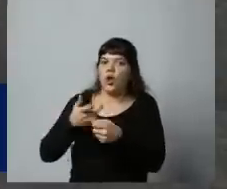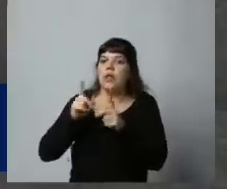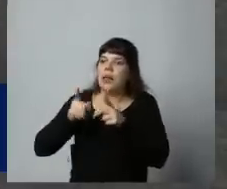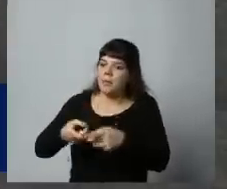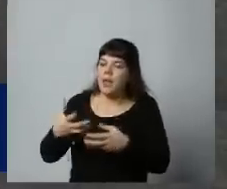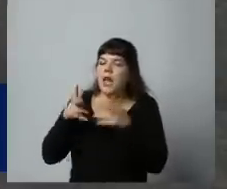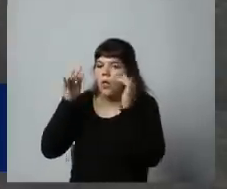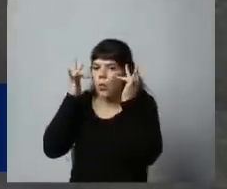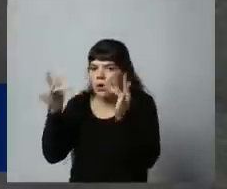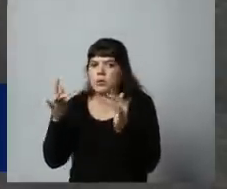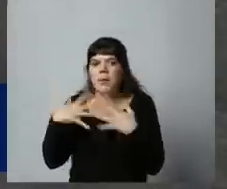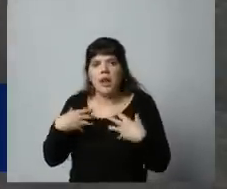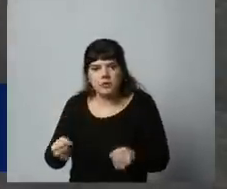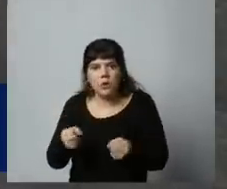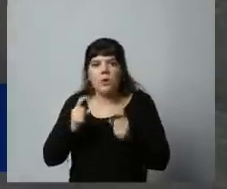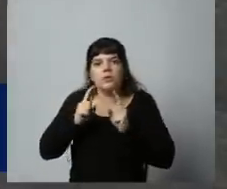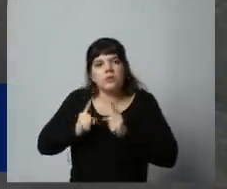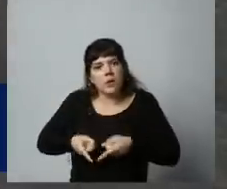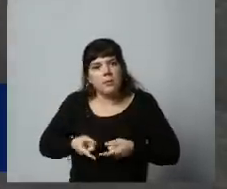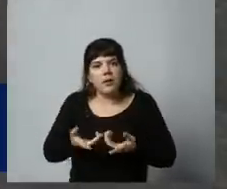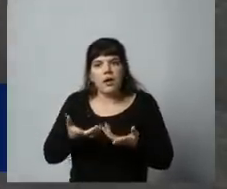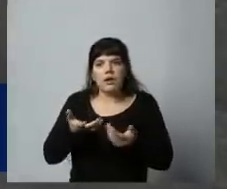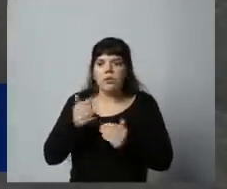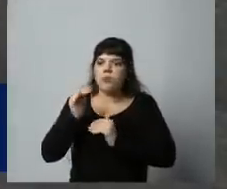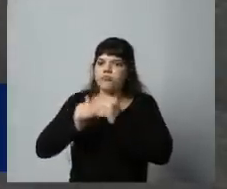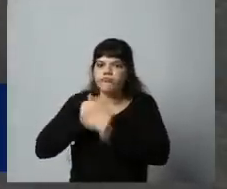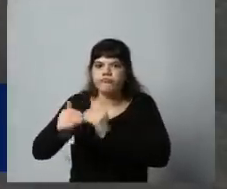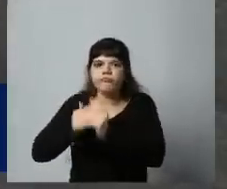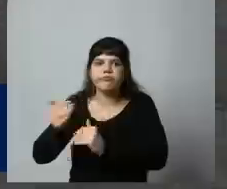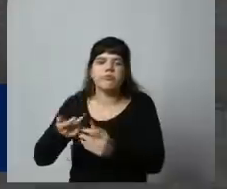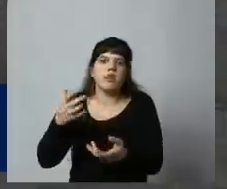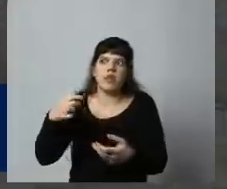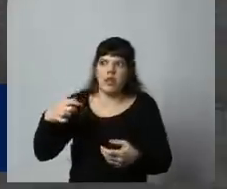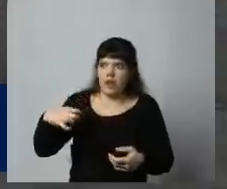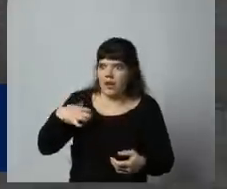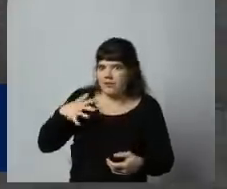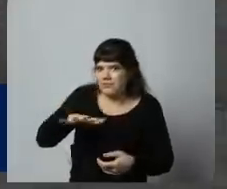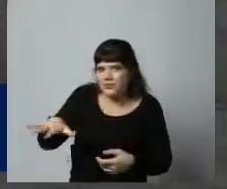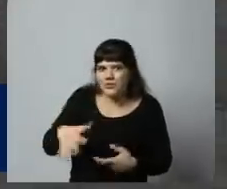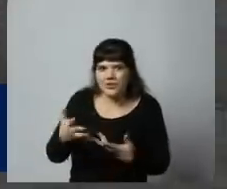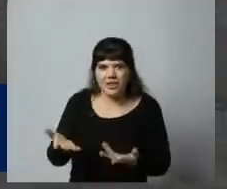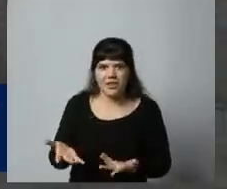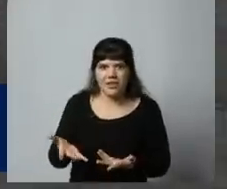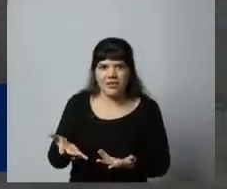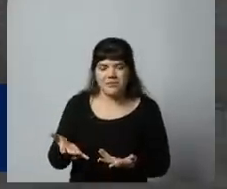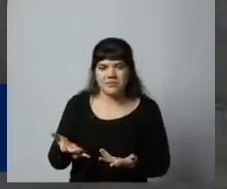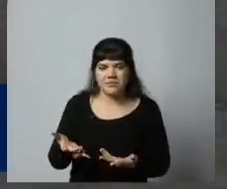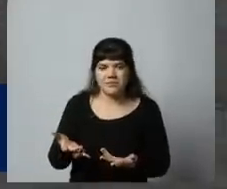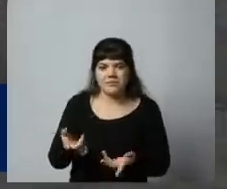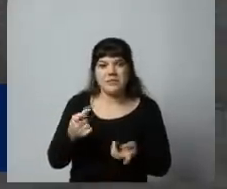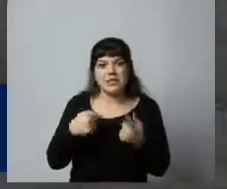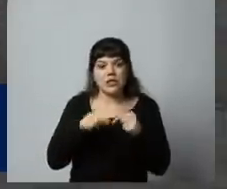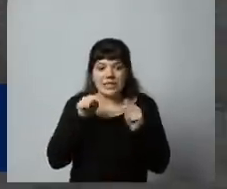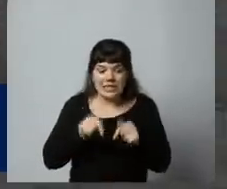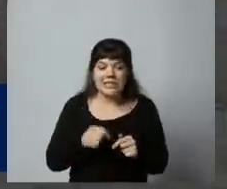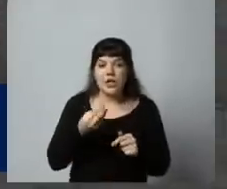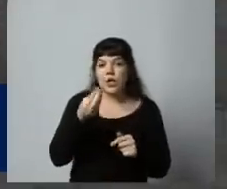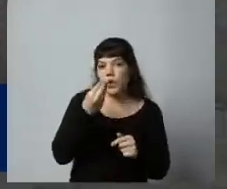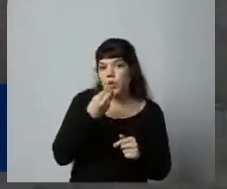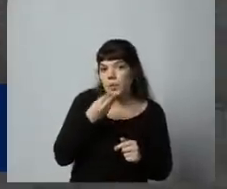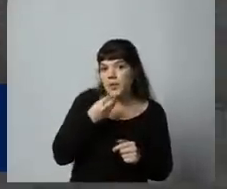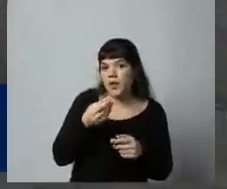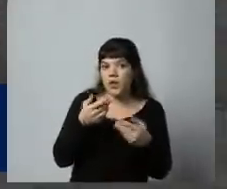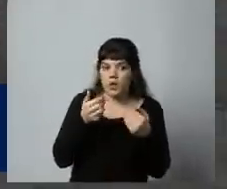la salud que acompaña la Pauta de construcción de ciudadanía este comedor este comedor que construye